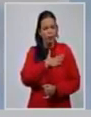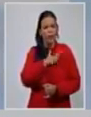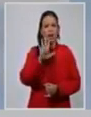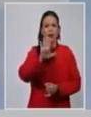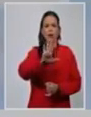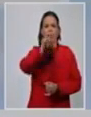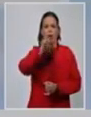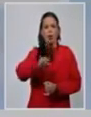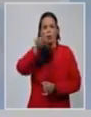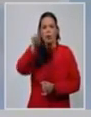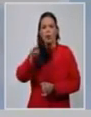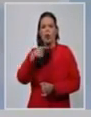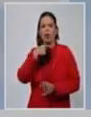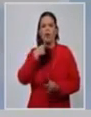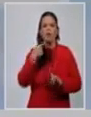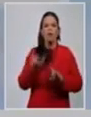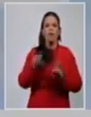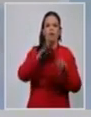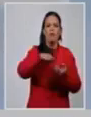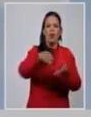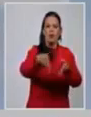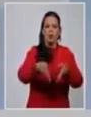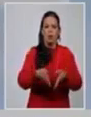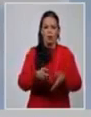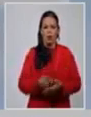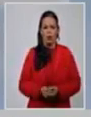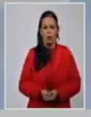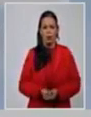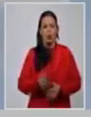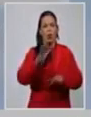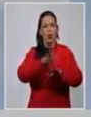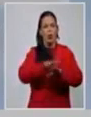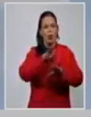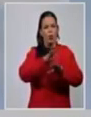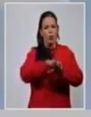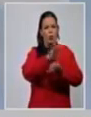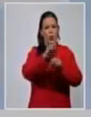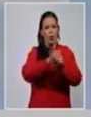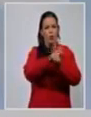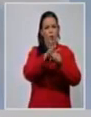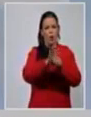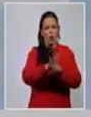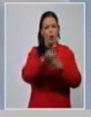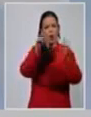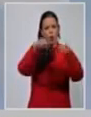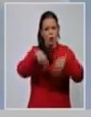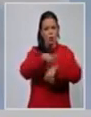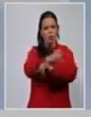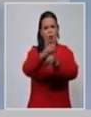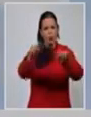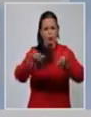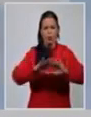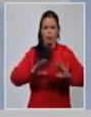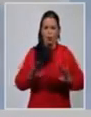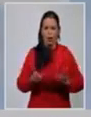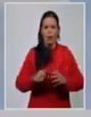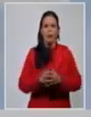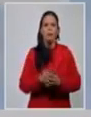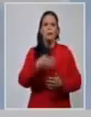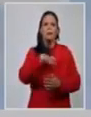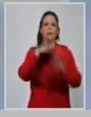perdieron la vida relacionado con esta enfermedad y que informamos en el día de hoy, pues ya se